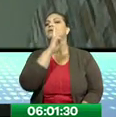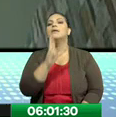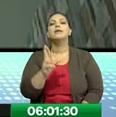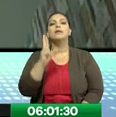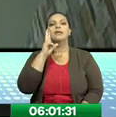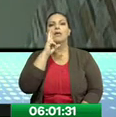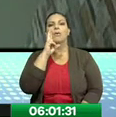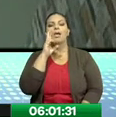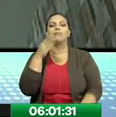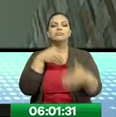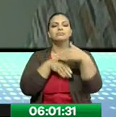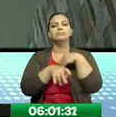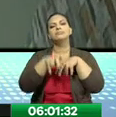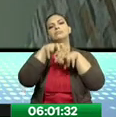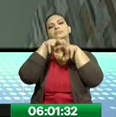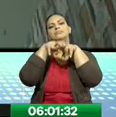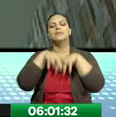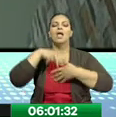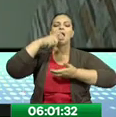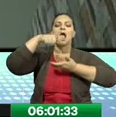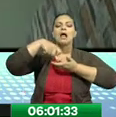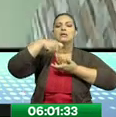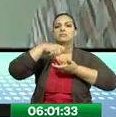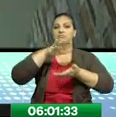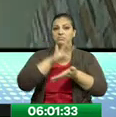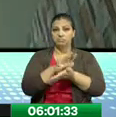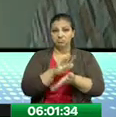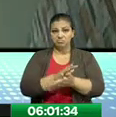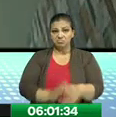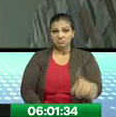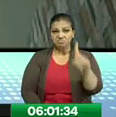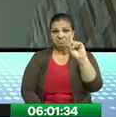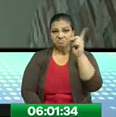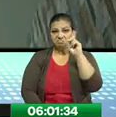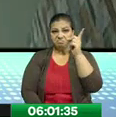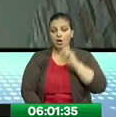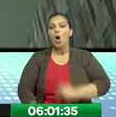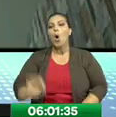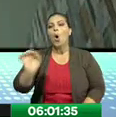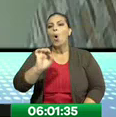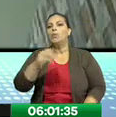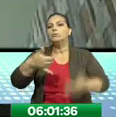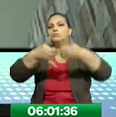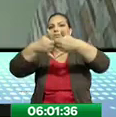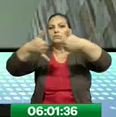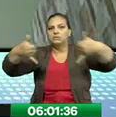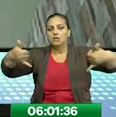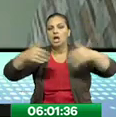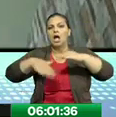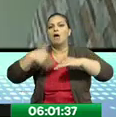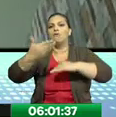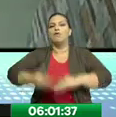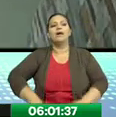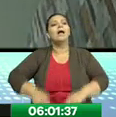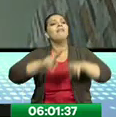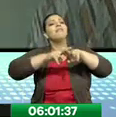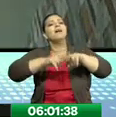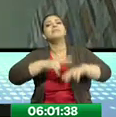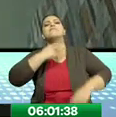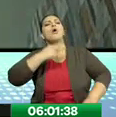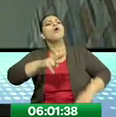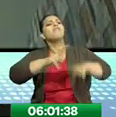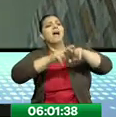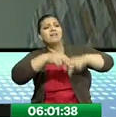va a algún local comercial que sale, cuidado cuando coge taxi fuera de los centros comerciales, ojo, revisar todo. Cuando